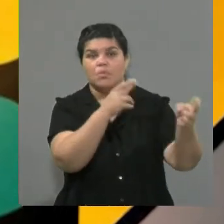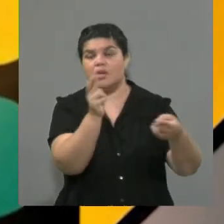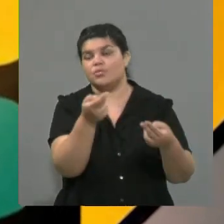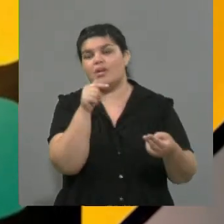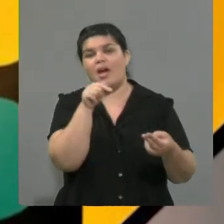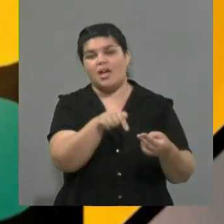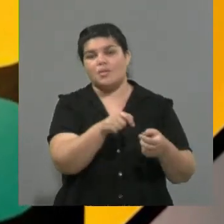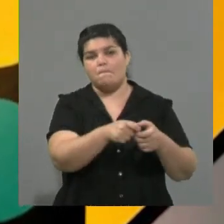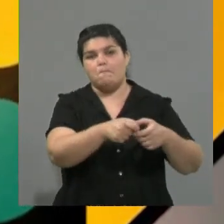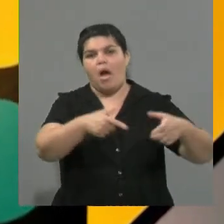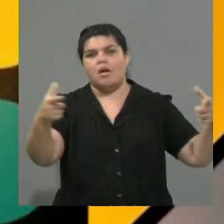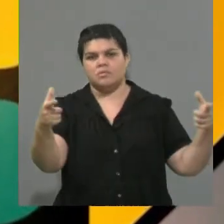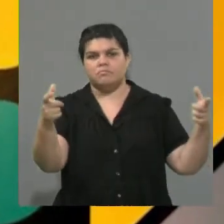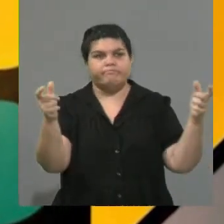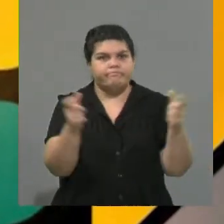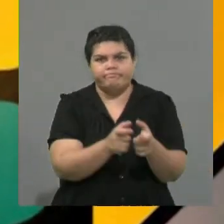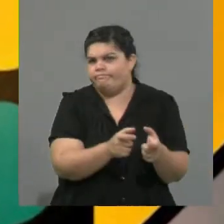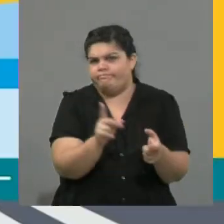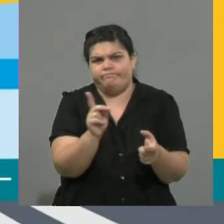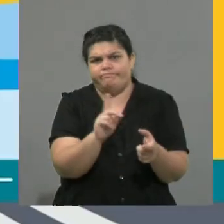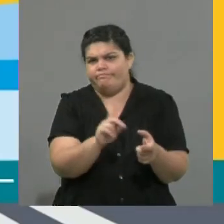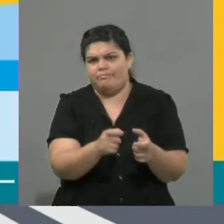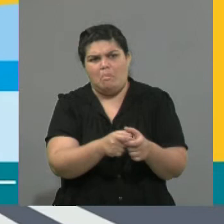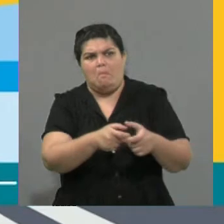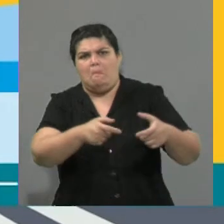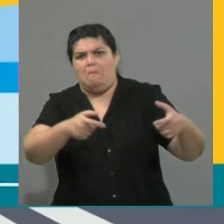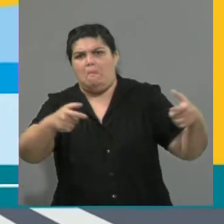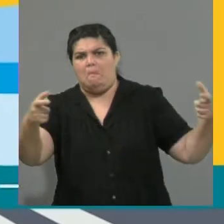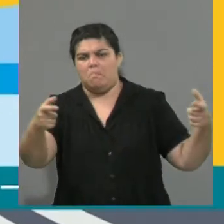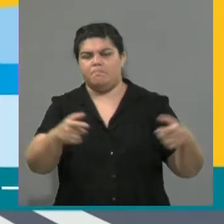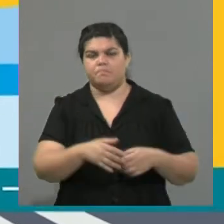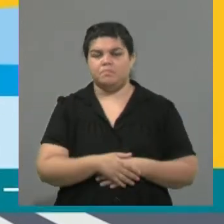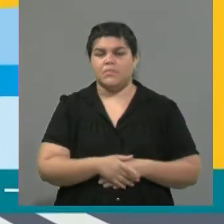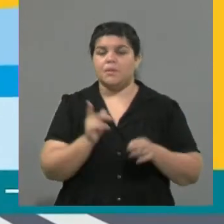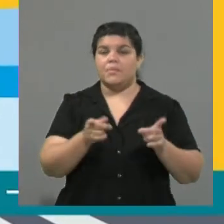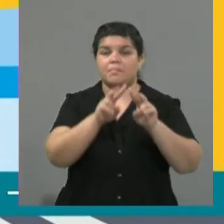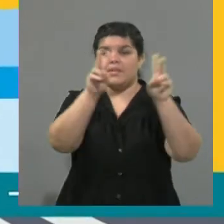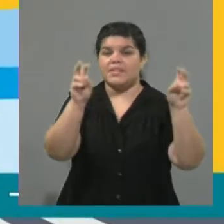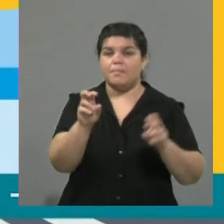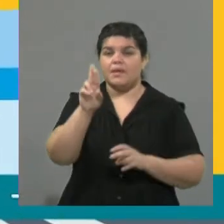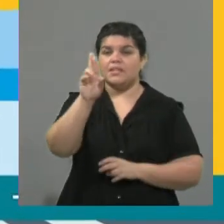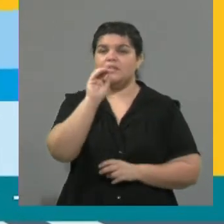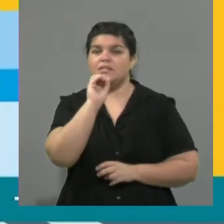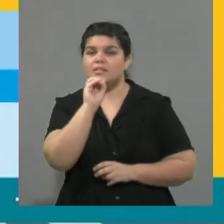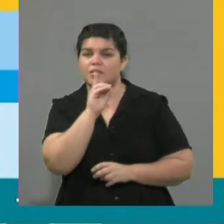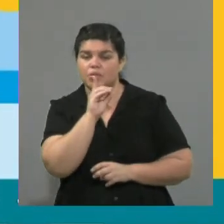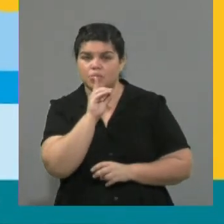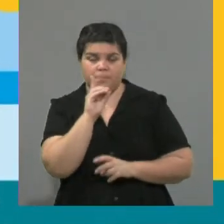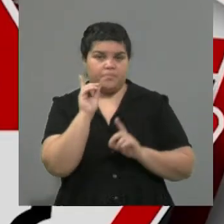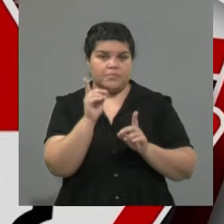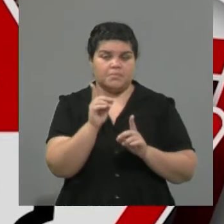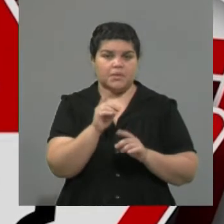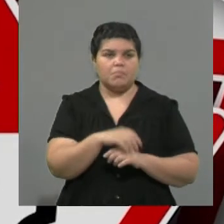Por esto mismo que yo les decía que a ustedes les interesa sobremanera el tema de la RTO, los países desarrollados